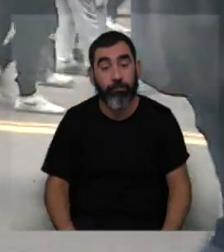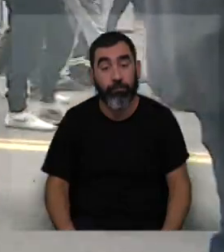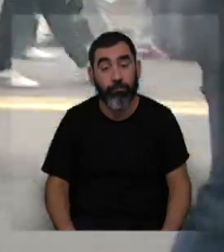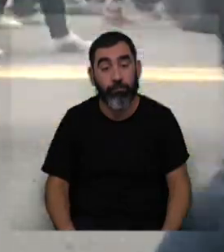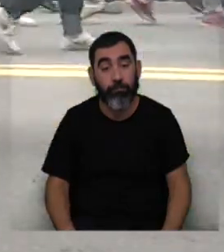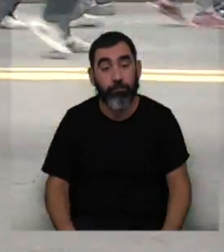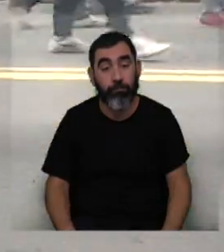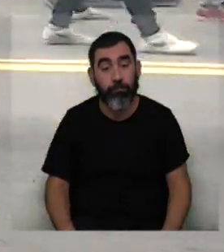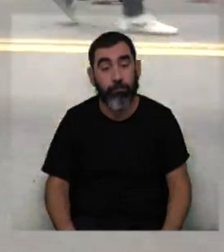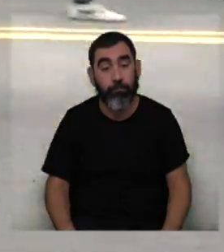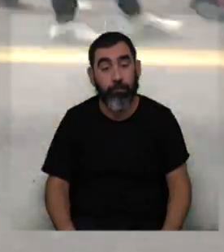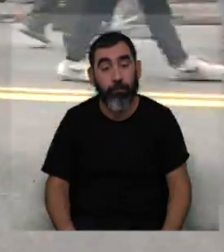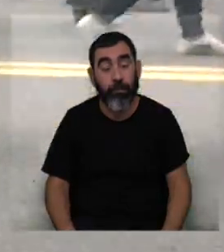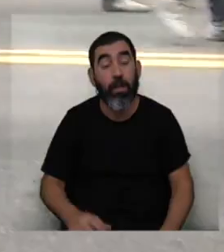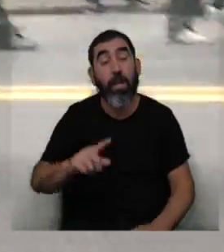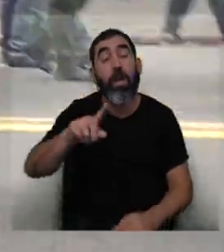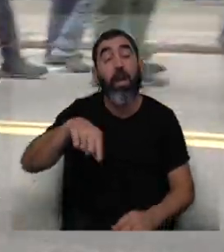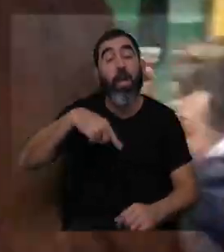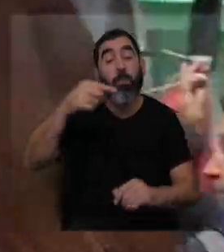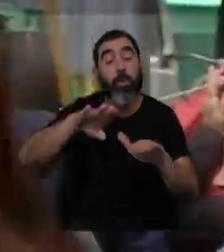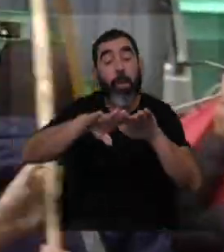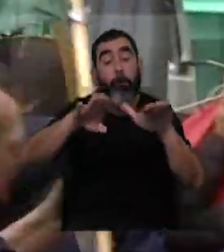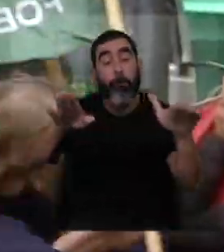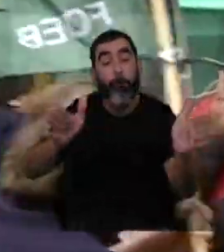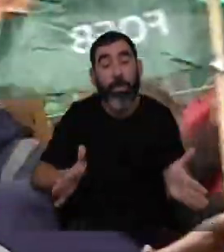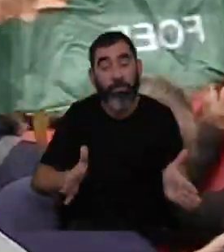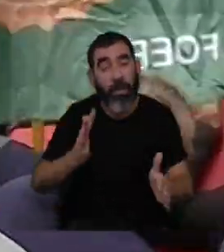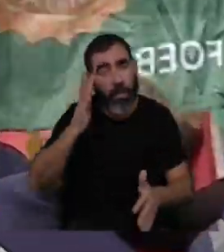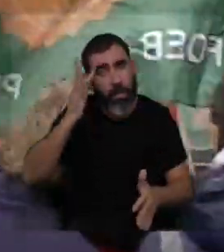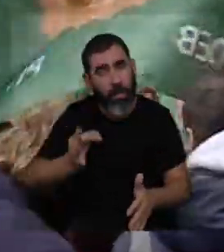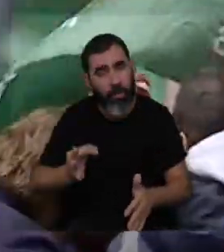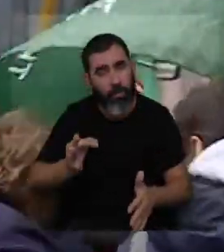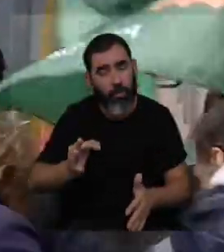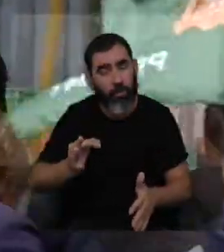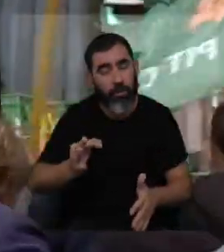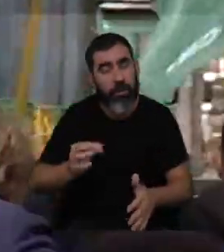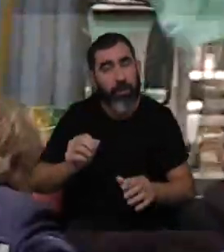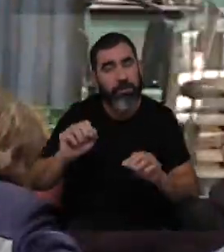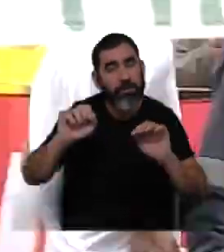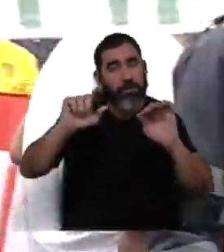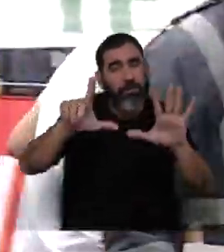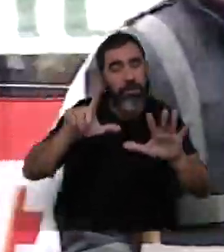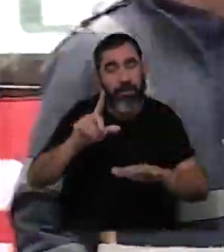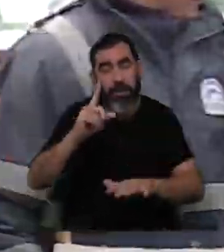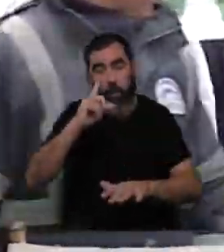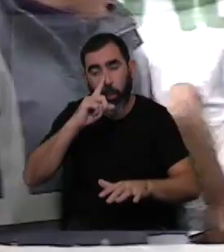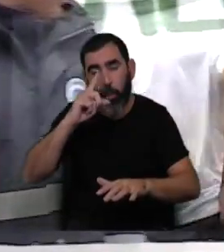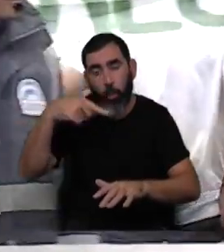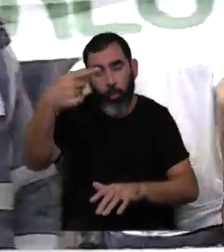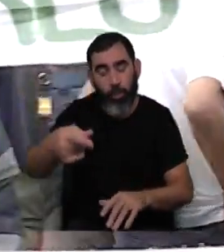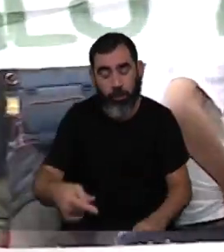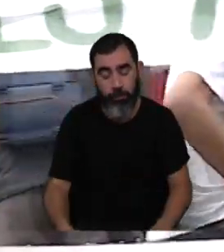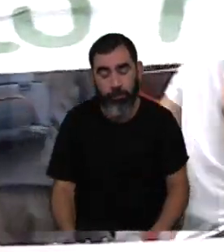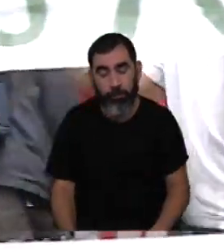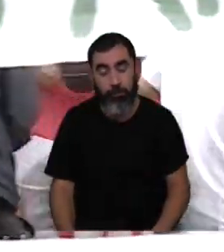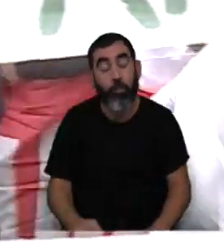y eventualmente la próxima mesa, que si no me equivoco ahora es el 17 de, ahora de junio,